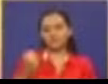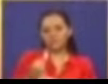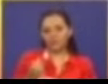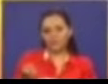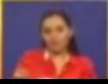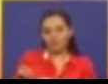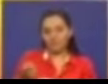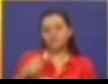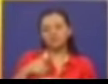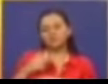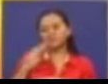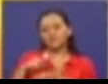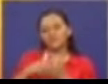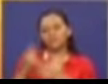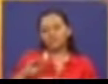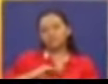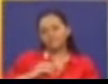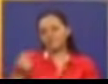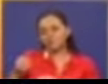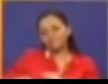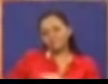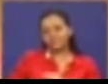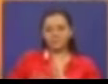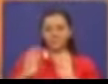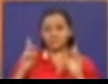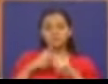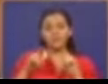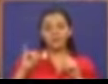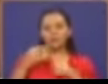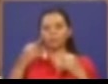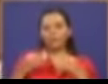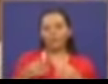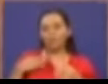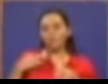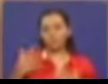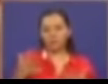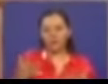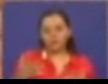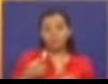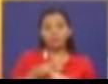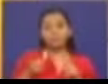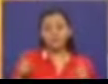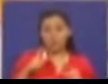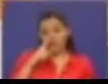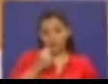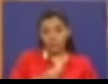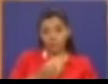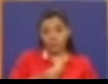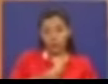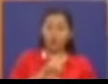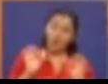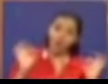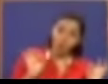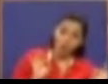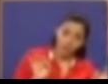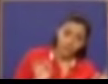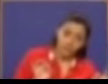aquí lo importante es el subempleo, porque es lo único involuntario. Empleo inadecuado o